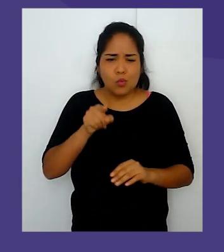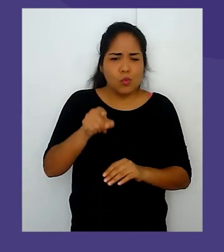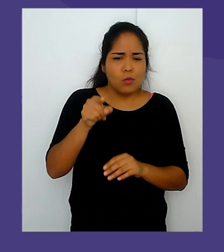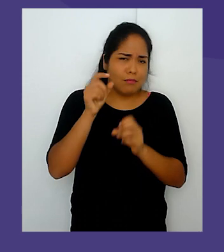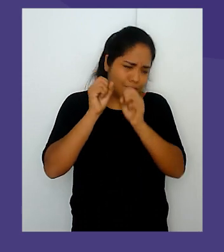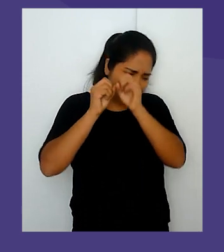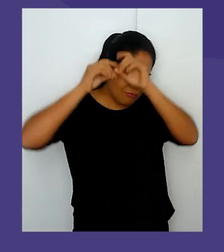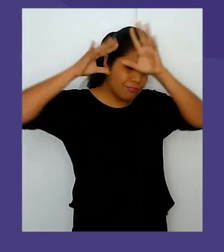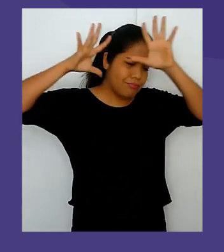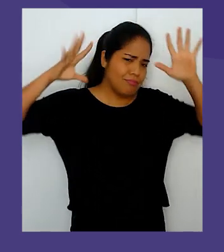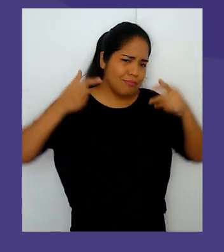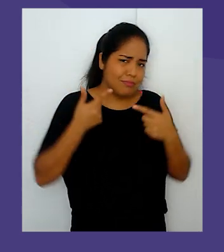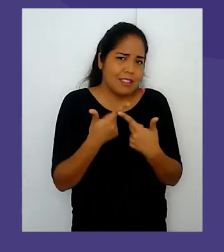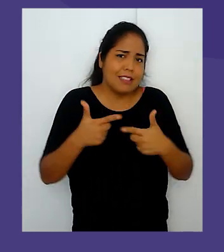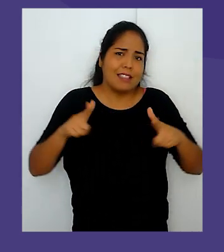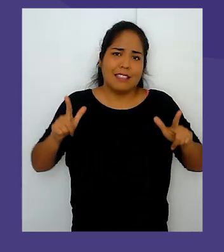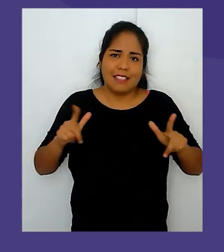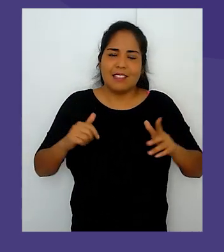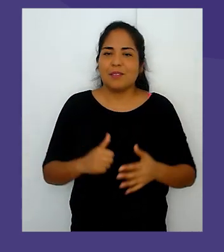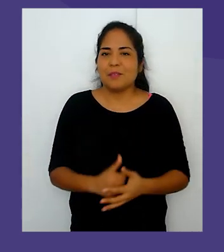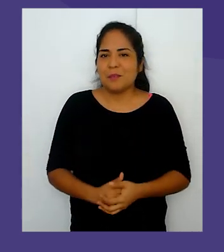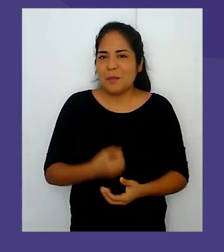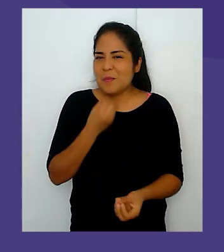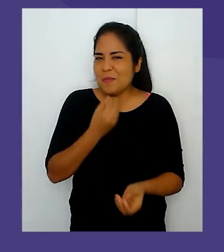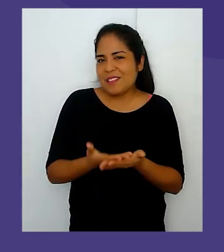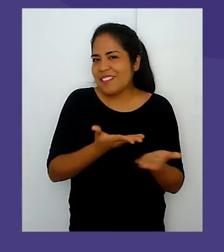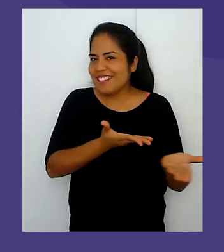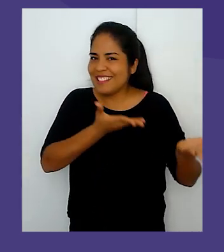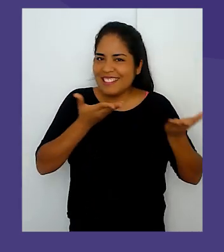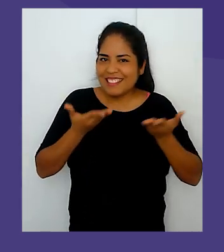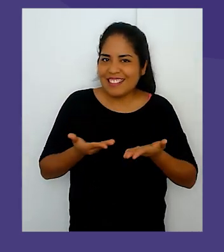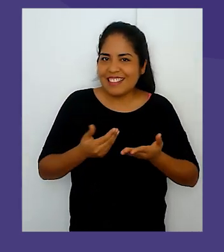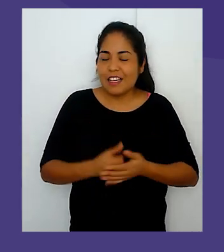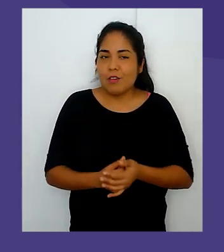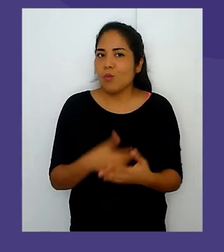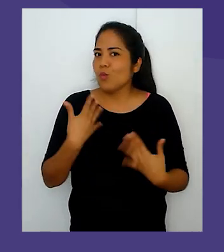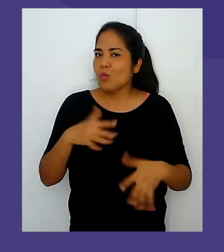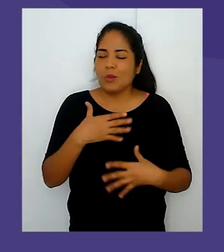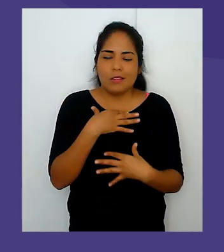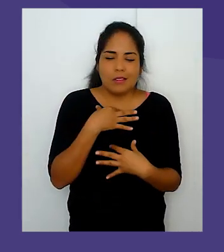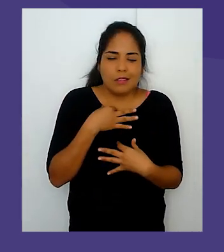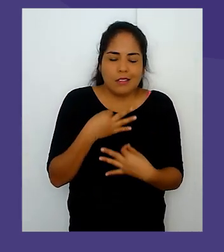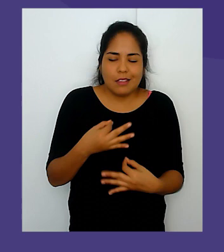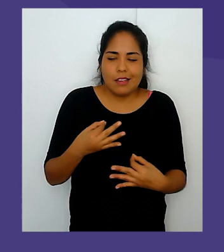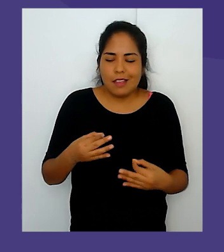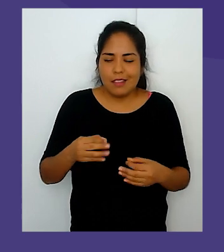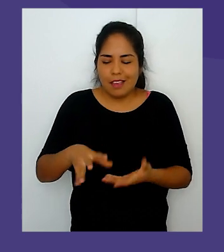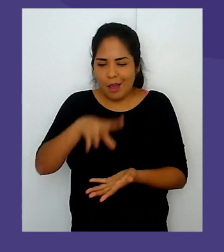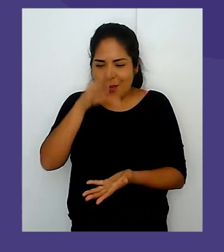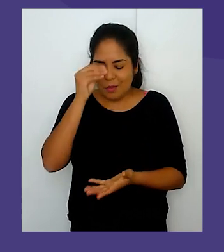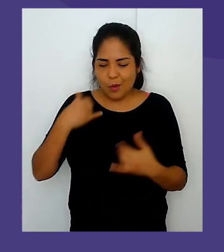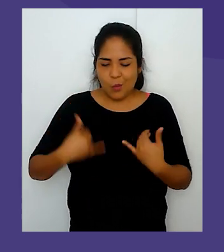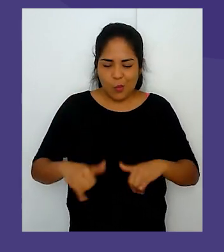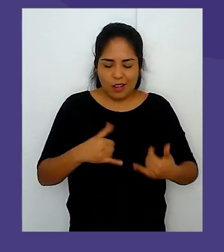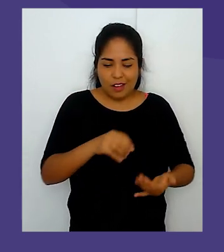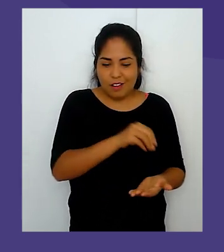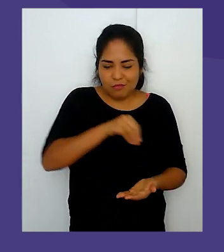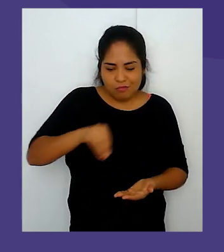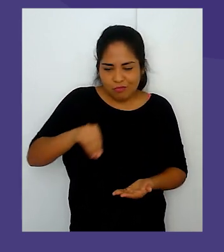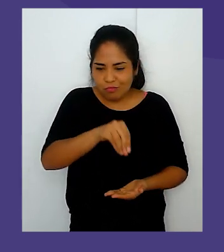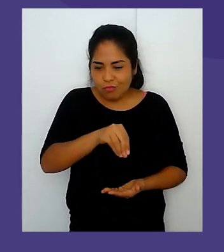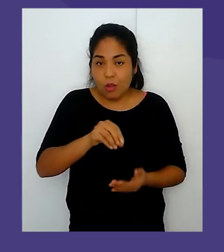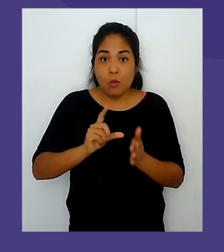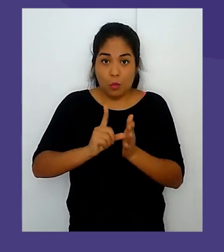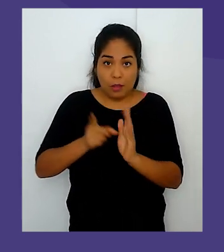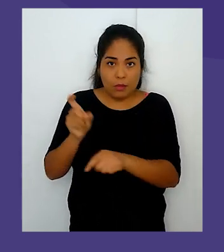realizarlo. Deja volar tu imaginación. ¡Y listo! Bienvenidos y bienvenidas al interesante mundo del ajedrez. En el